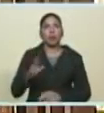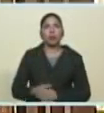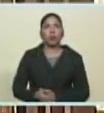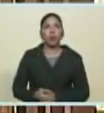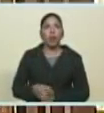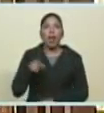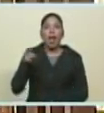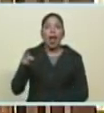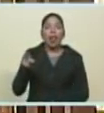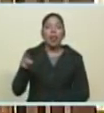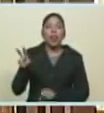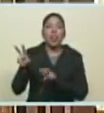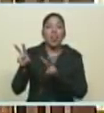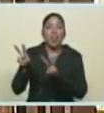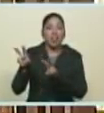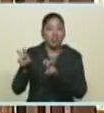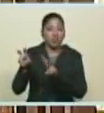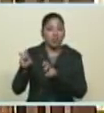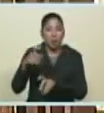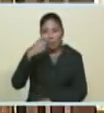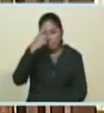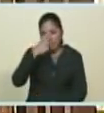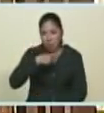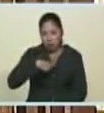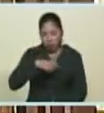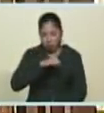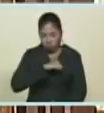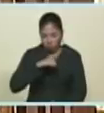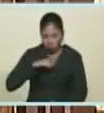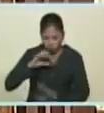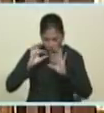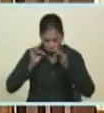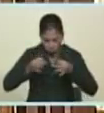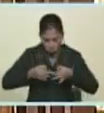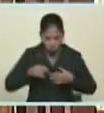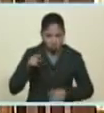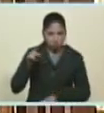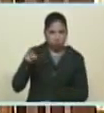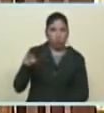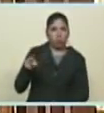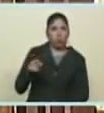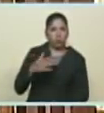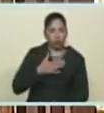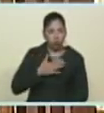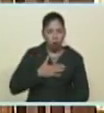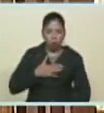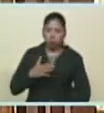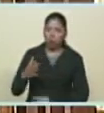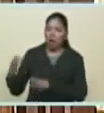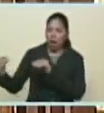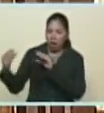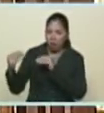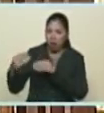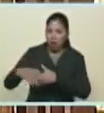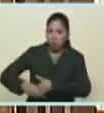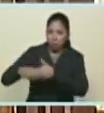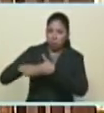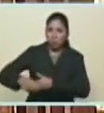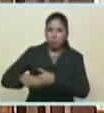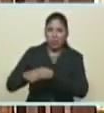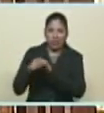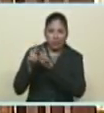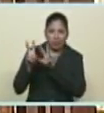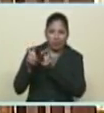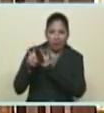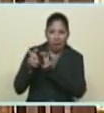Pero él es un tipo raro, extraño en su personalidad. Personalmente te puedo dar la mano, conversar, pero tiene algo como